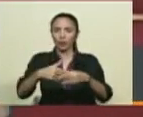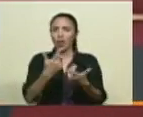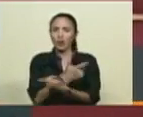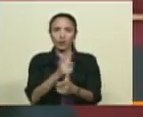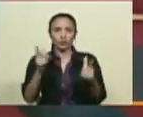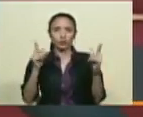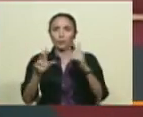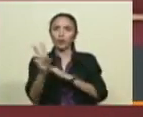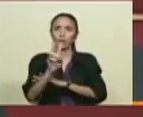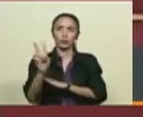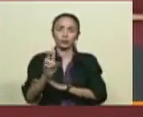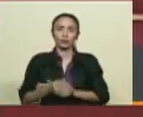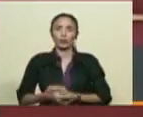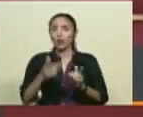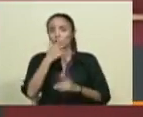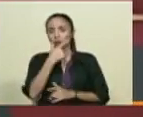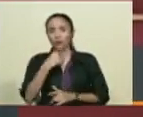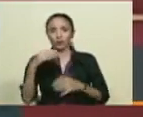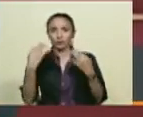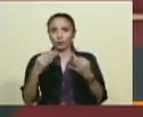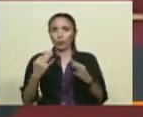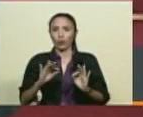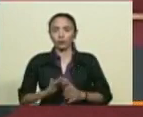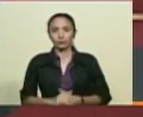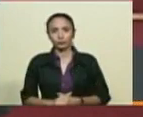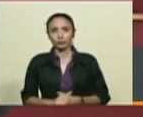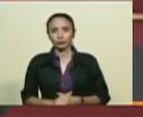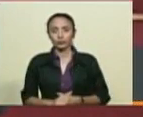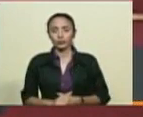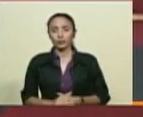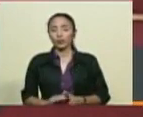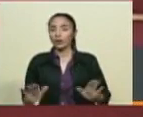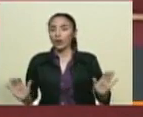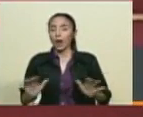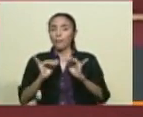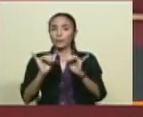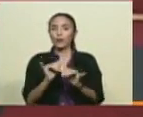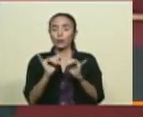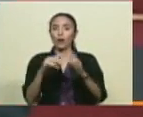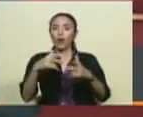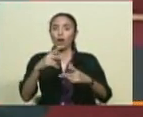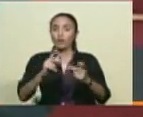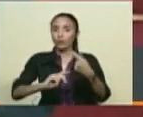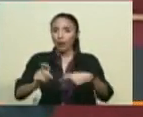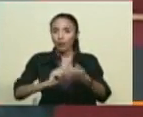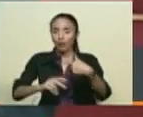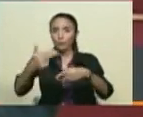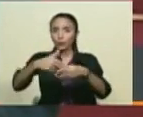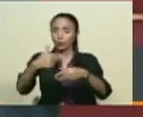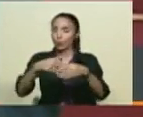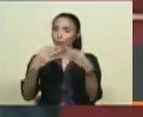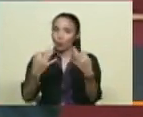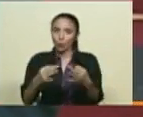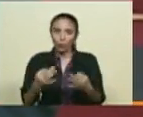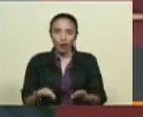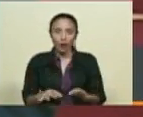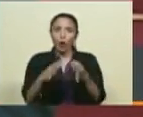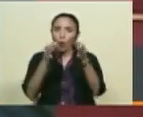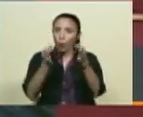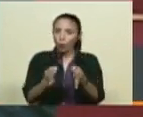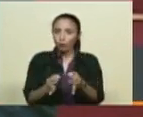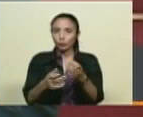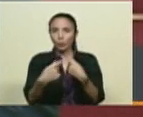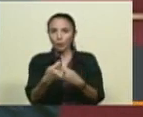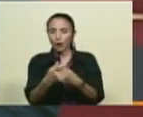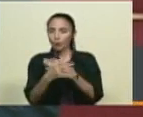poner de rodillas. Así de sencillo. Las cuotas de los PEC están muy bien establecidas. Ha dicho nuestro secretario